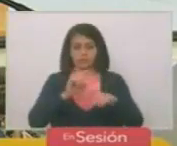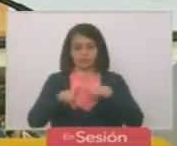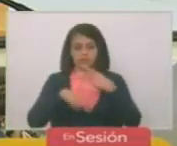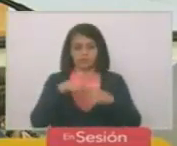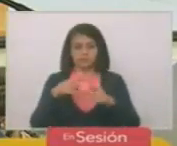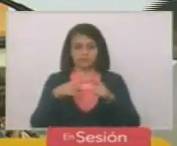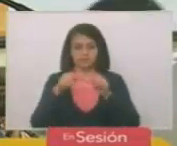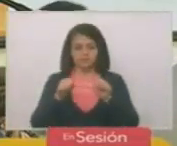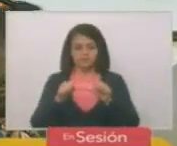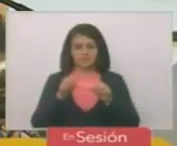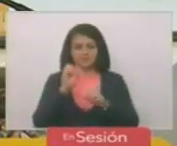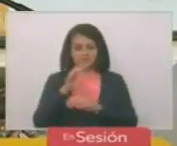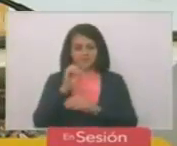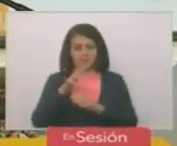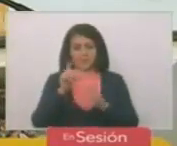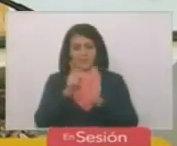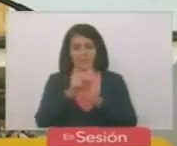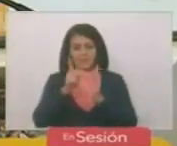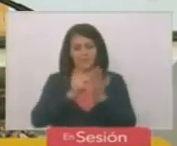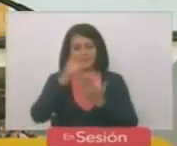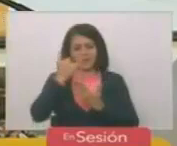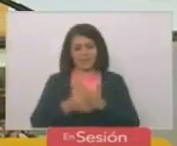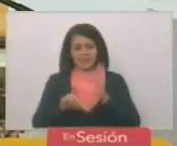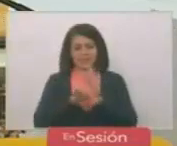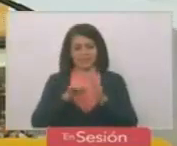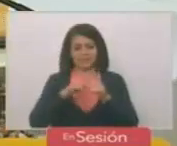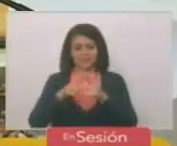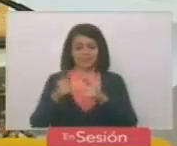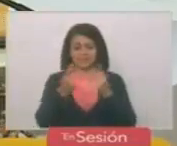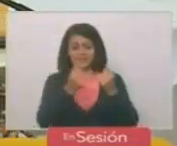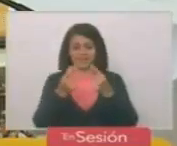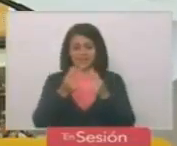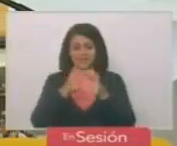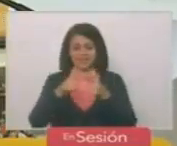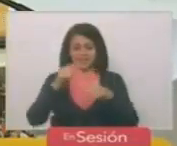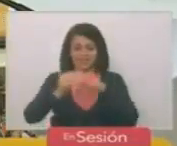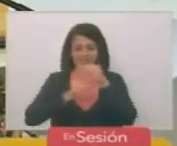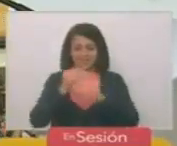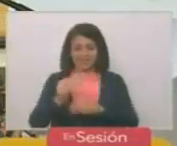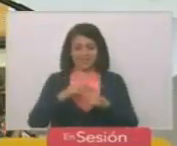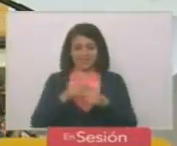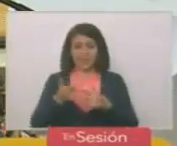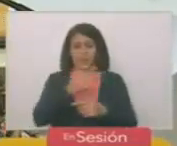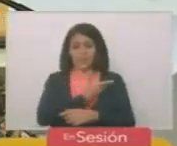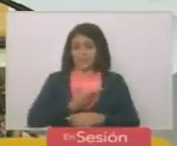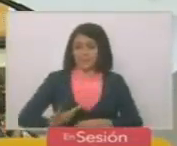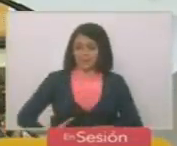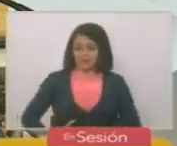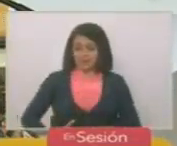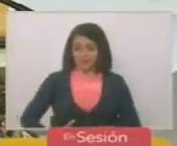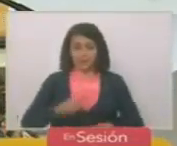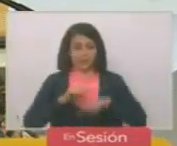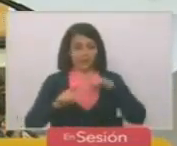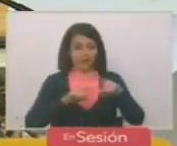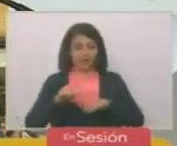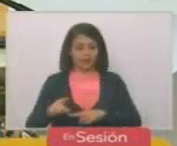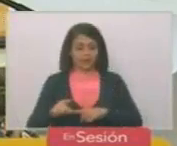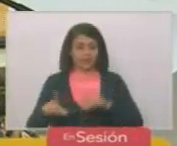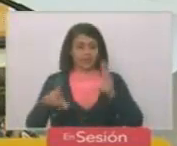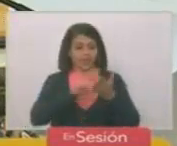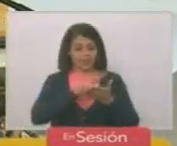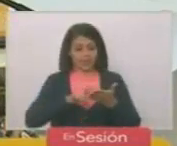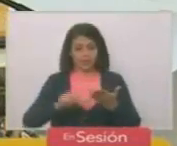segunda discusión del proyecto de ley orgánica de las zonas económicas especiales. El presidente ordenó dar lectura